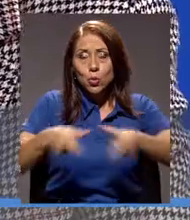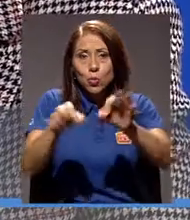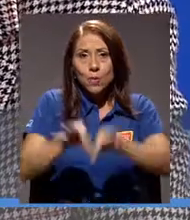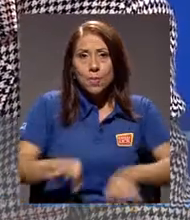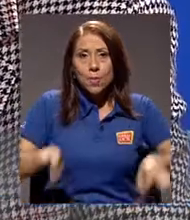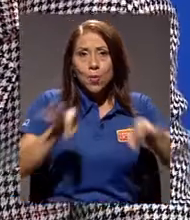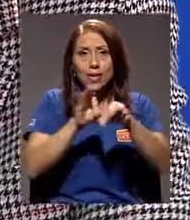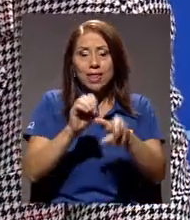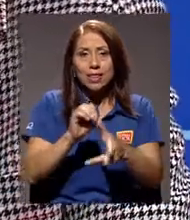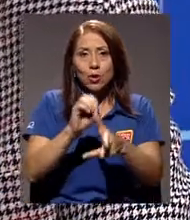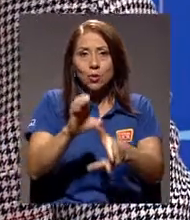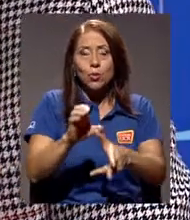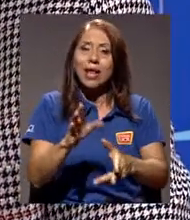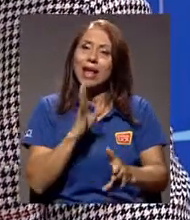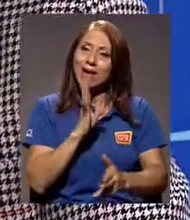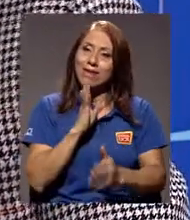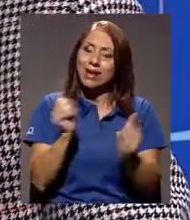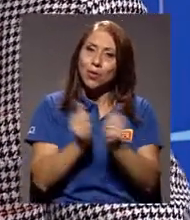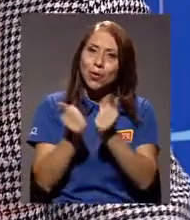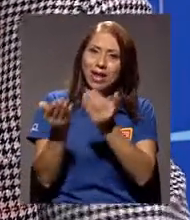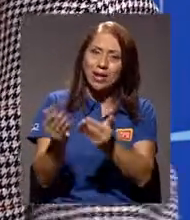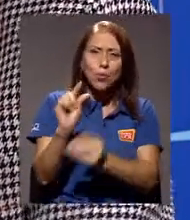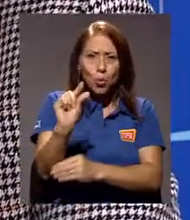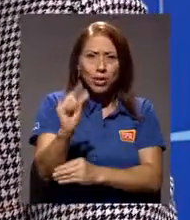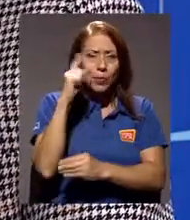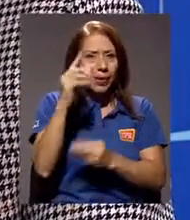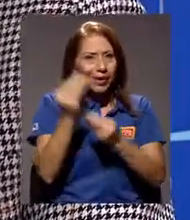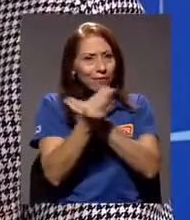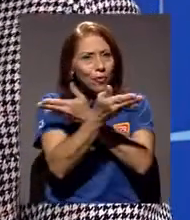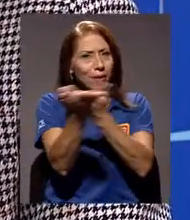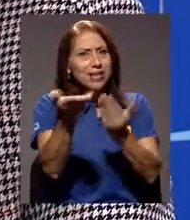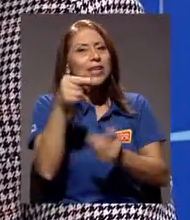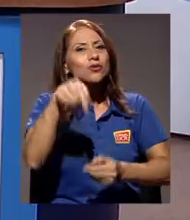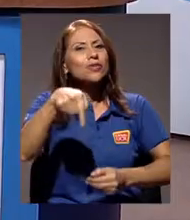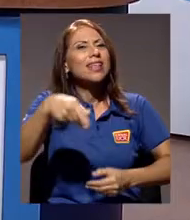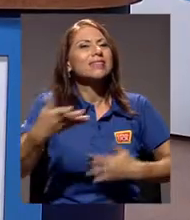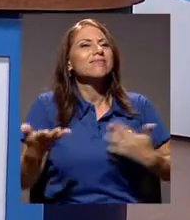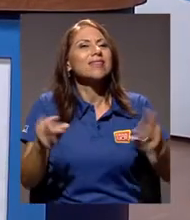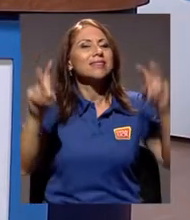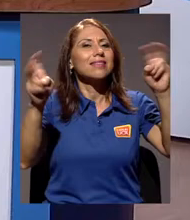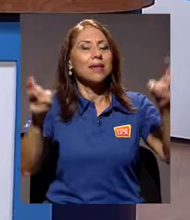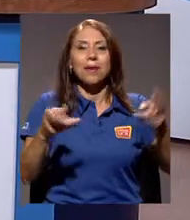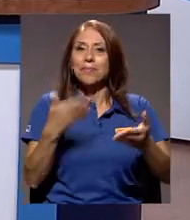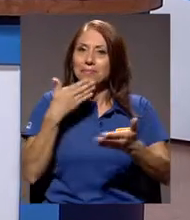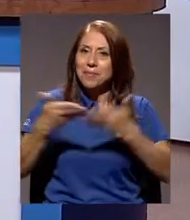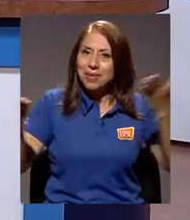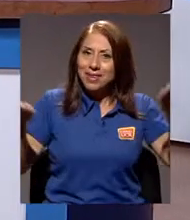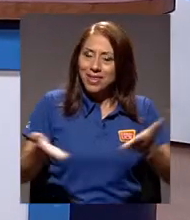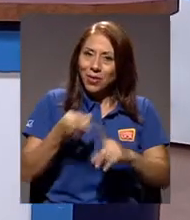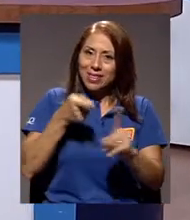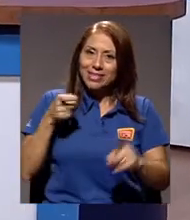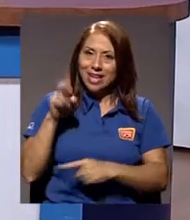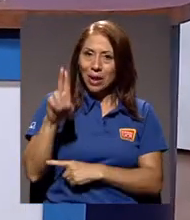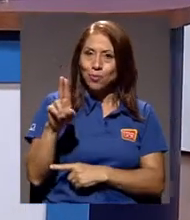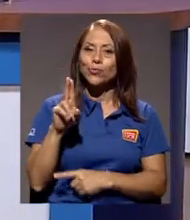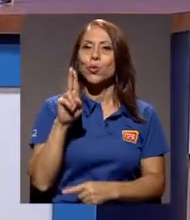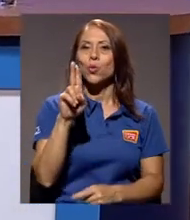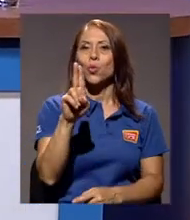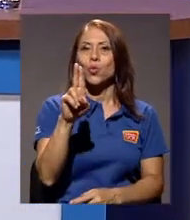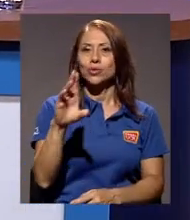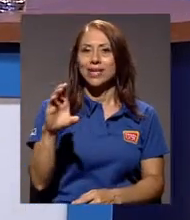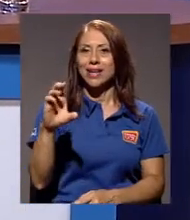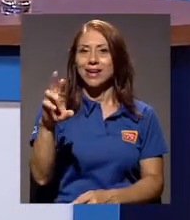de octubre y hemos querido conversar con don celso un poquito para informarles a ustedes de qué se trata este tema don celso bienvenido desde la universidad de costa rica